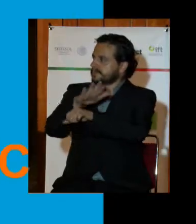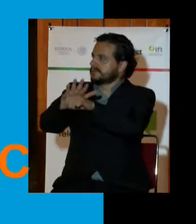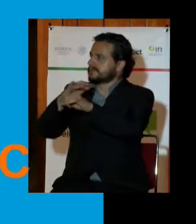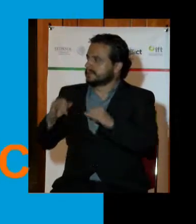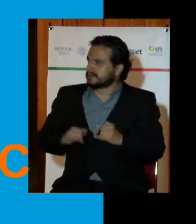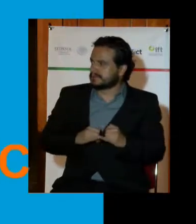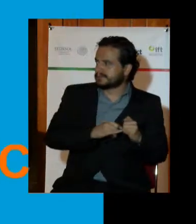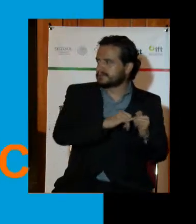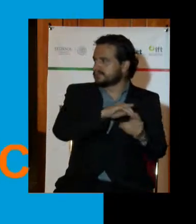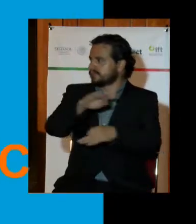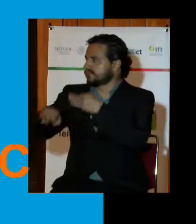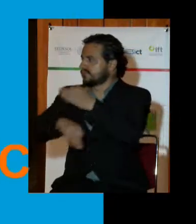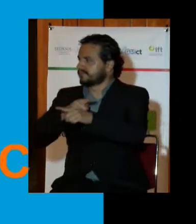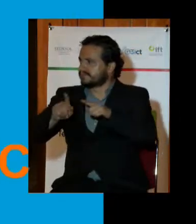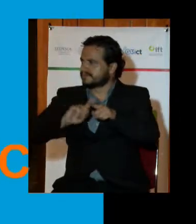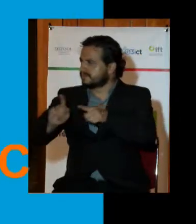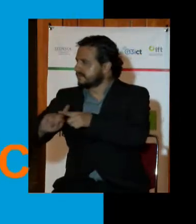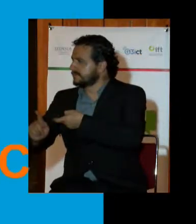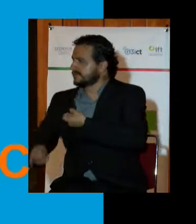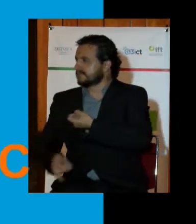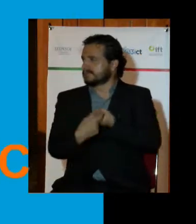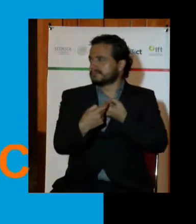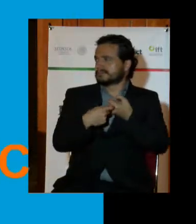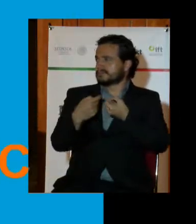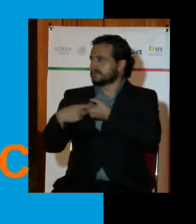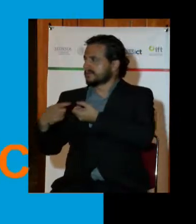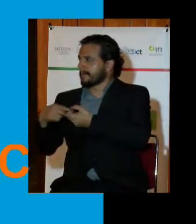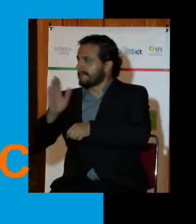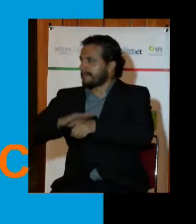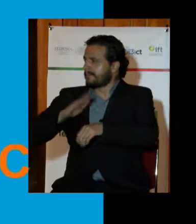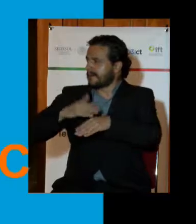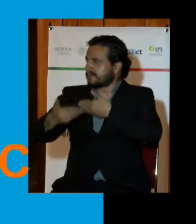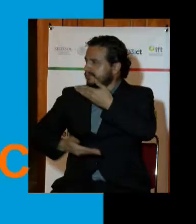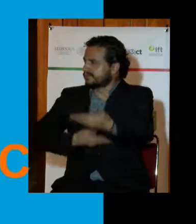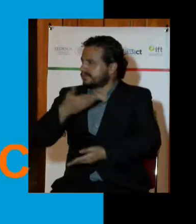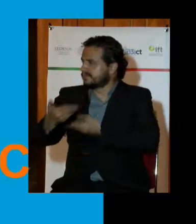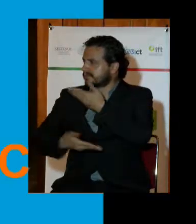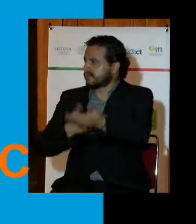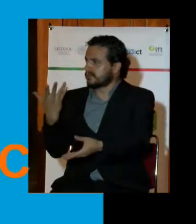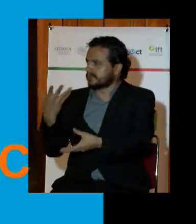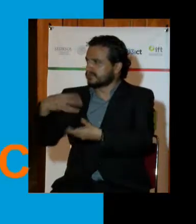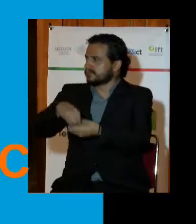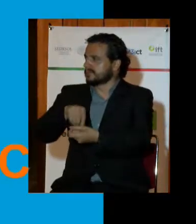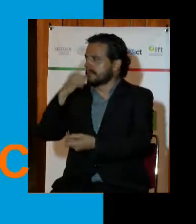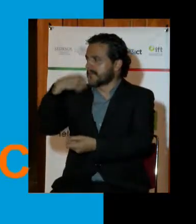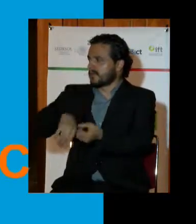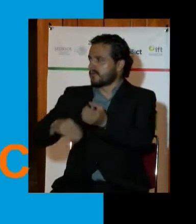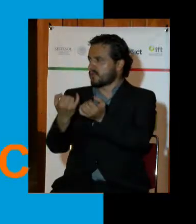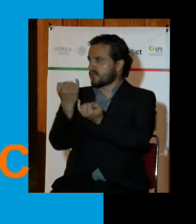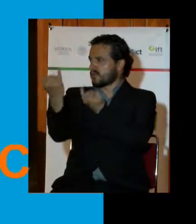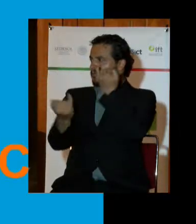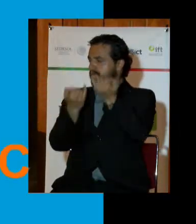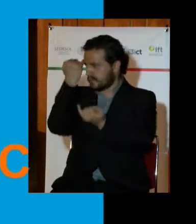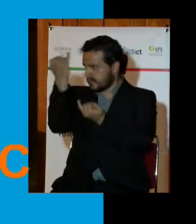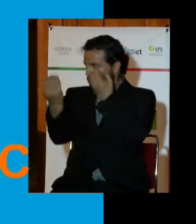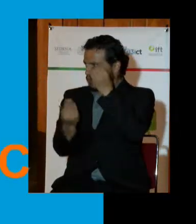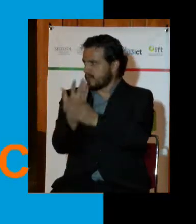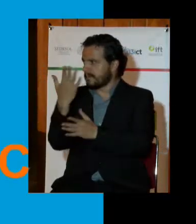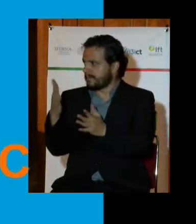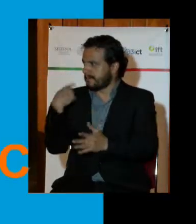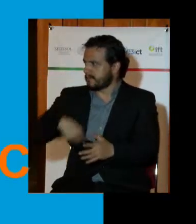instituciones invierten mucho dinero, pero mucho del progreso viene a través de la innovación. Debemos participar